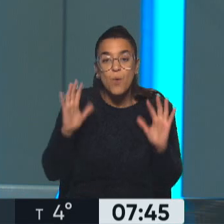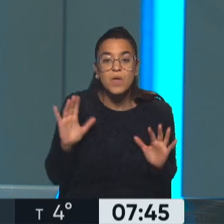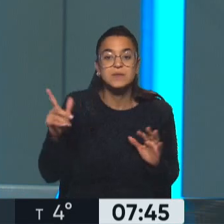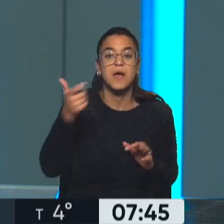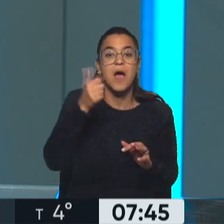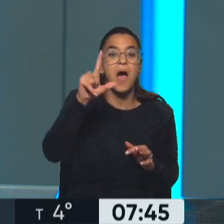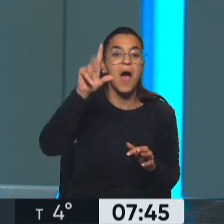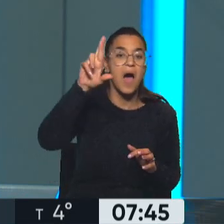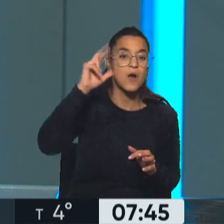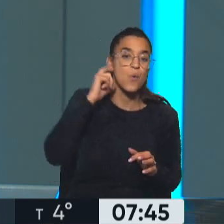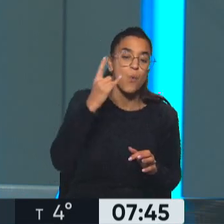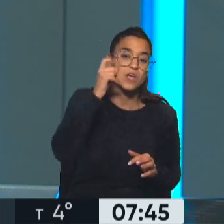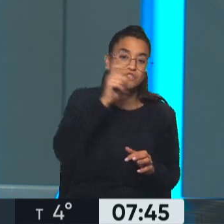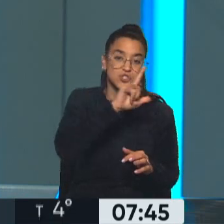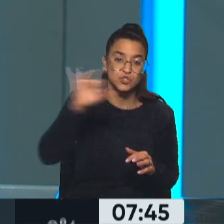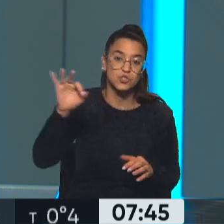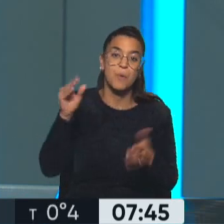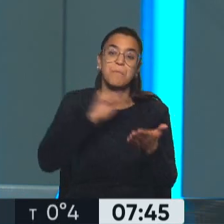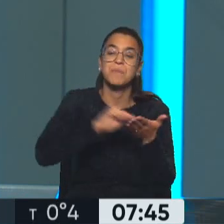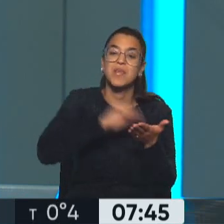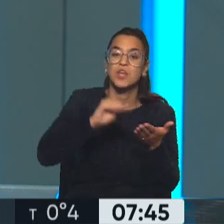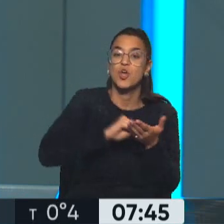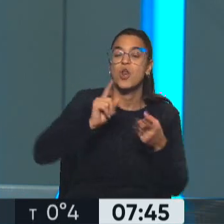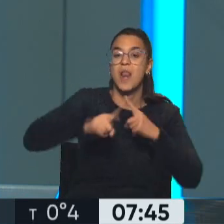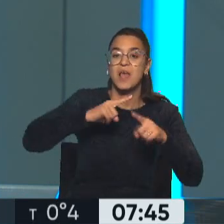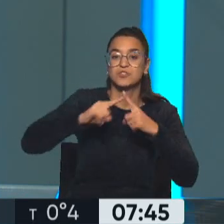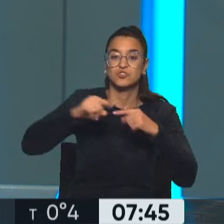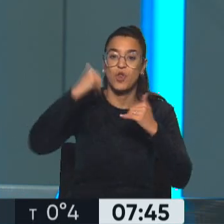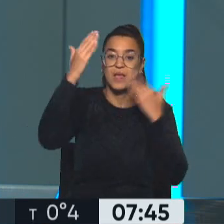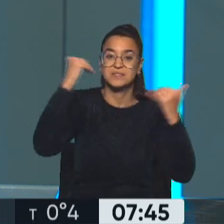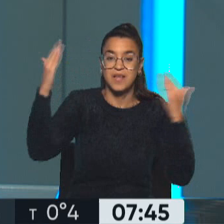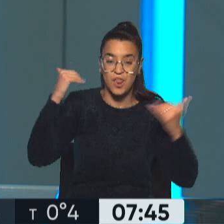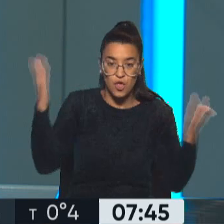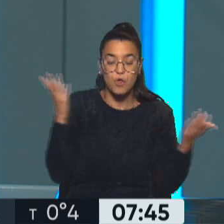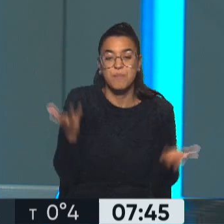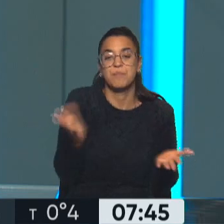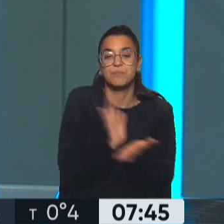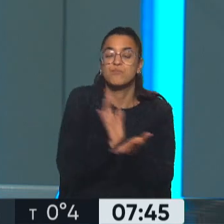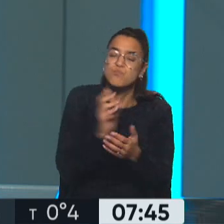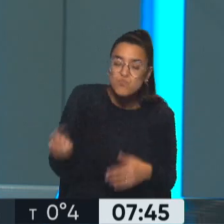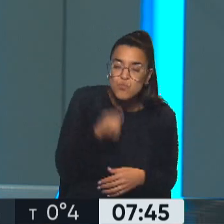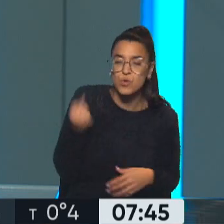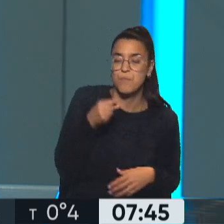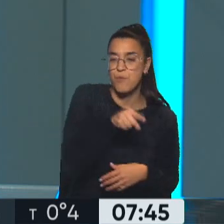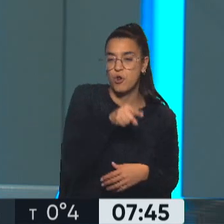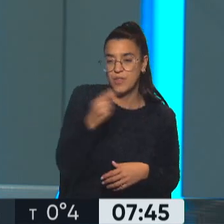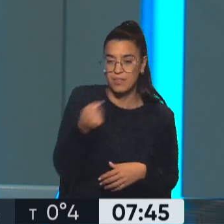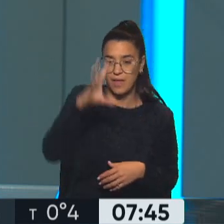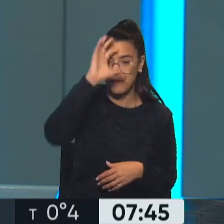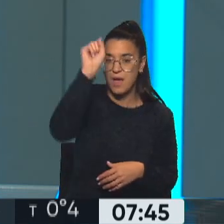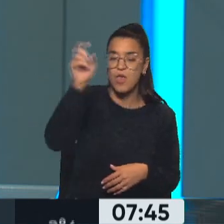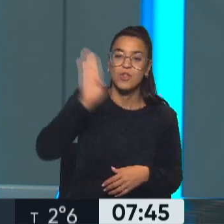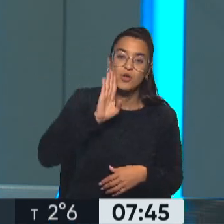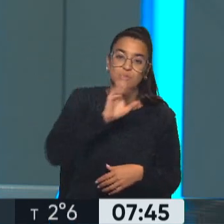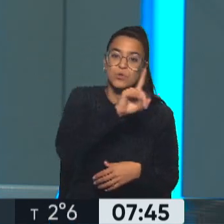Jorge Argüello fuera canciller, ministro de Relaciones Exteriores, y precisamente por su papel tan importante como embajador en